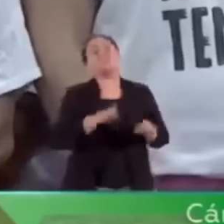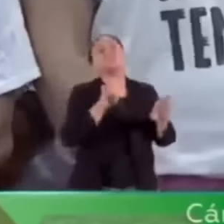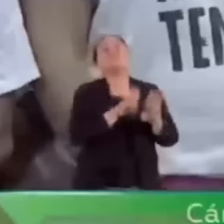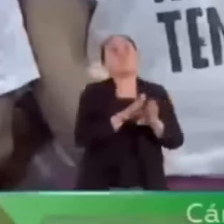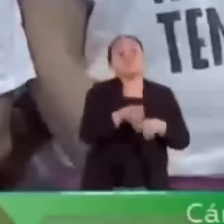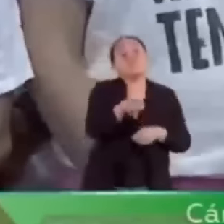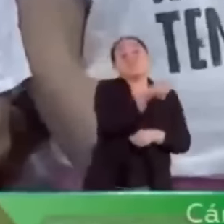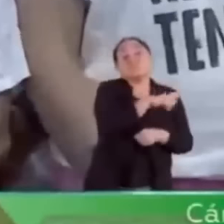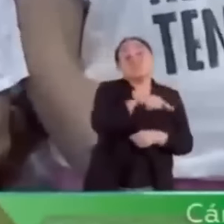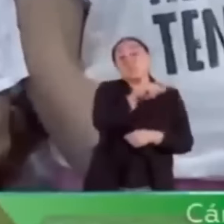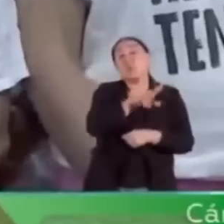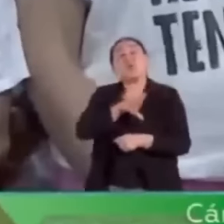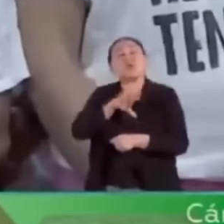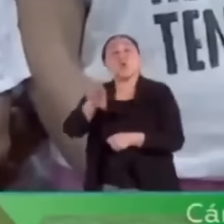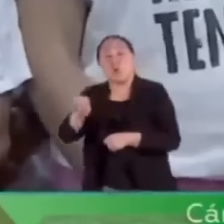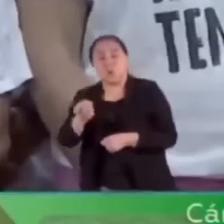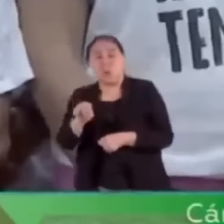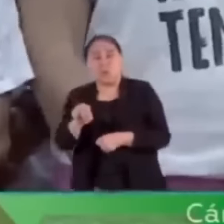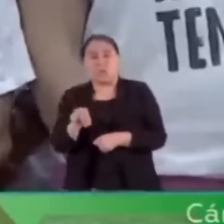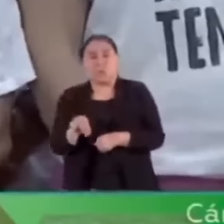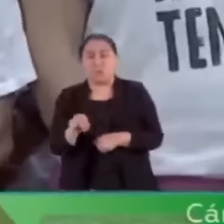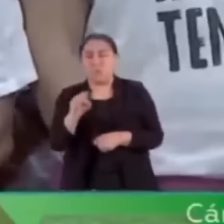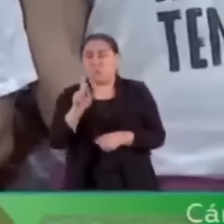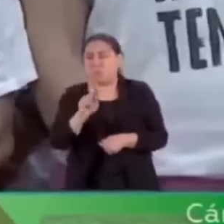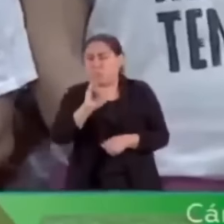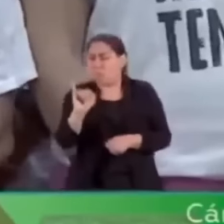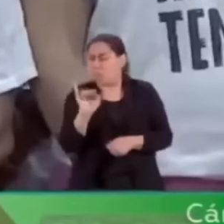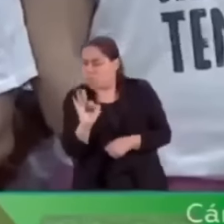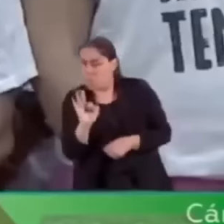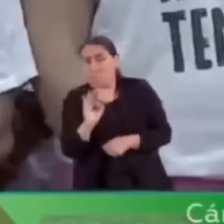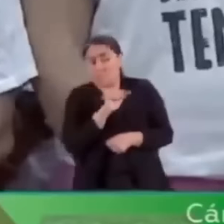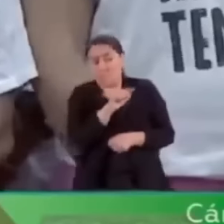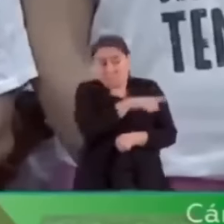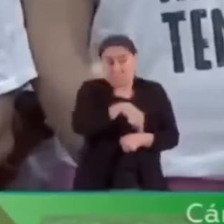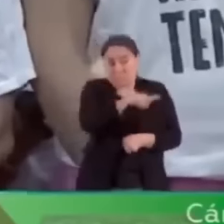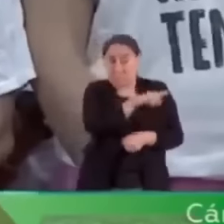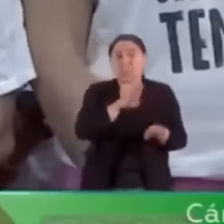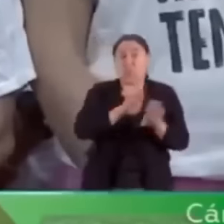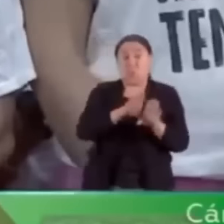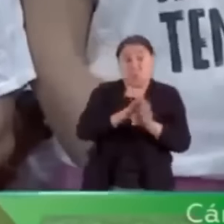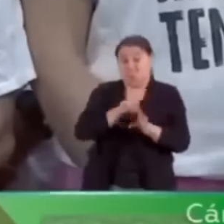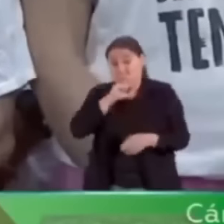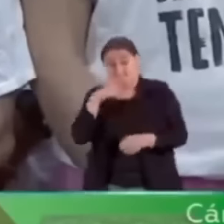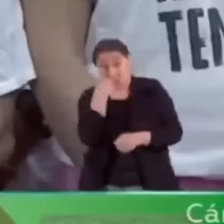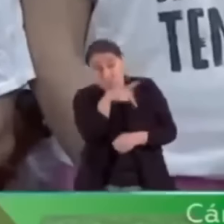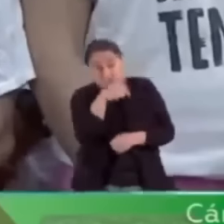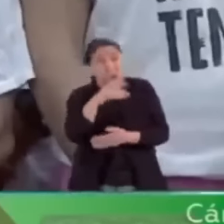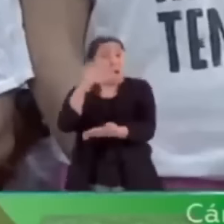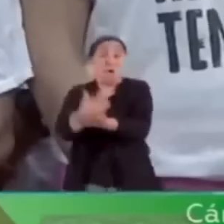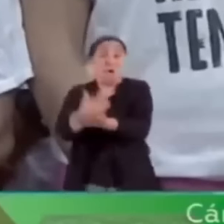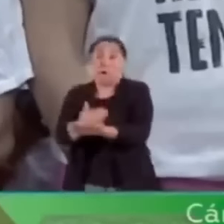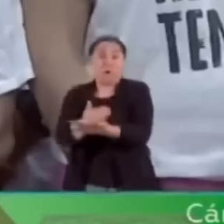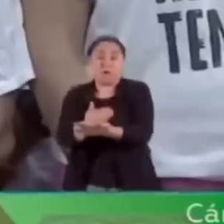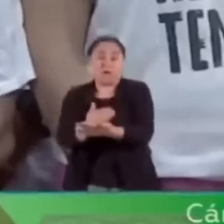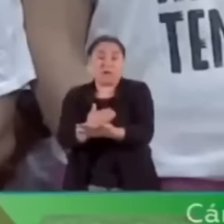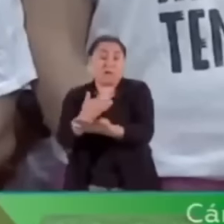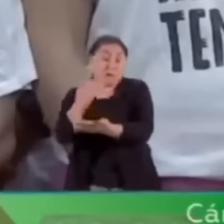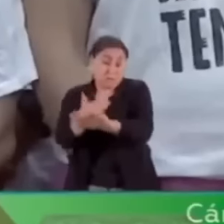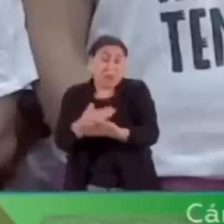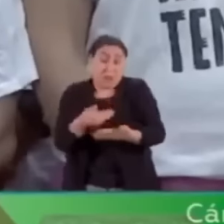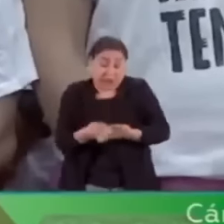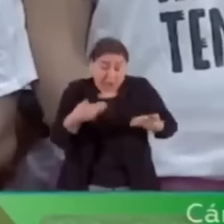que no al poder. A decirle al poder, tu poder llegó hasta aquí. Y hoy